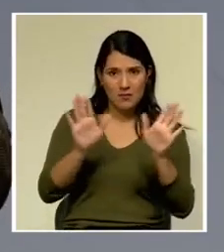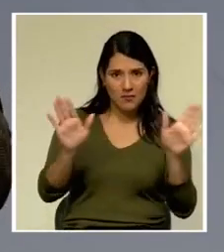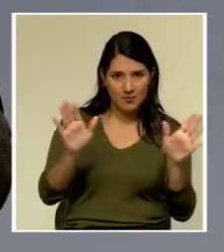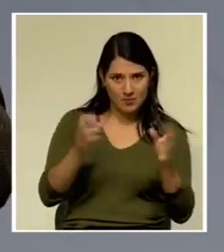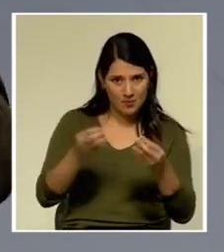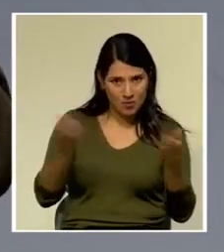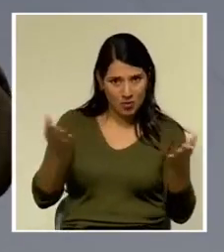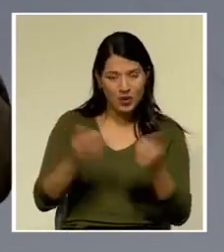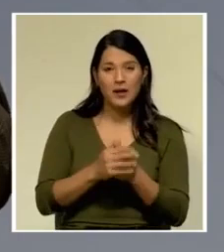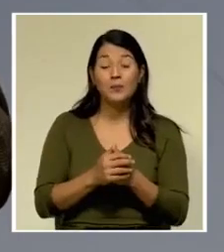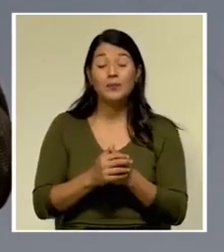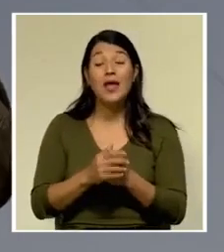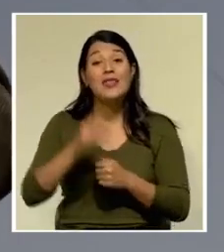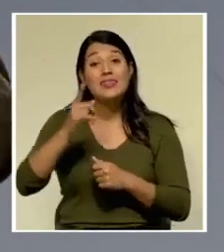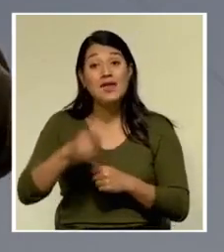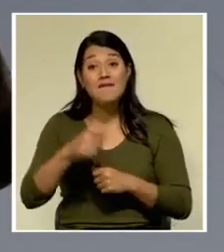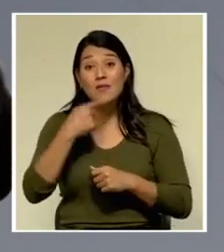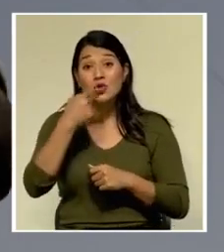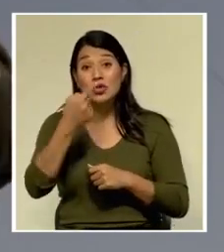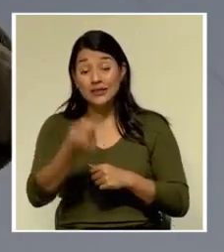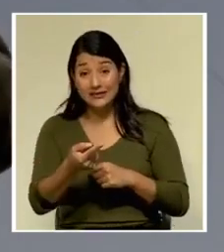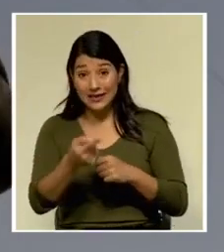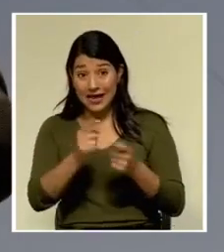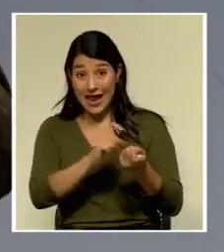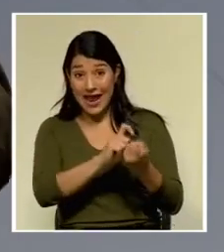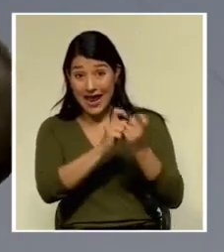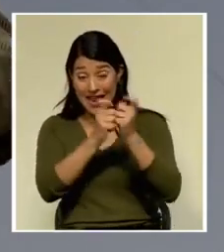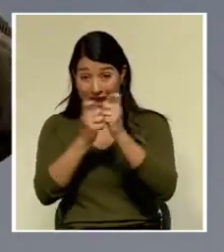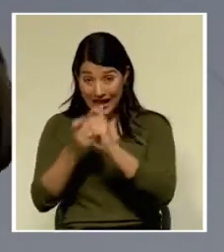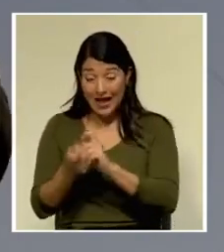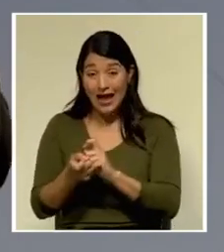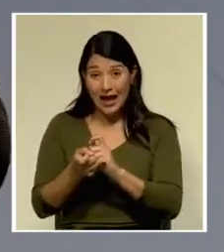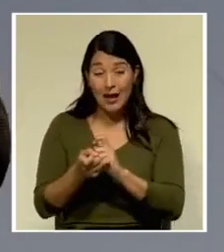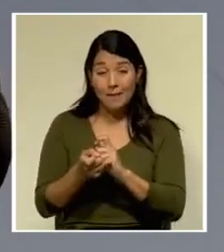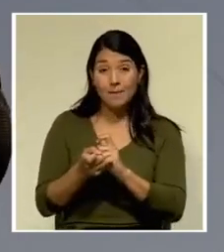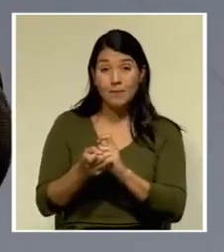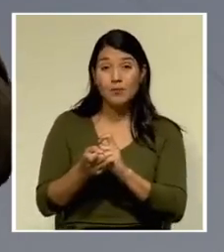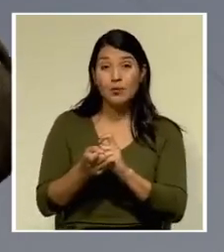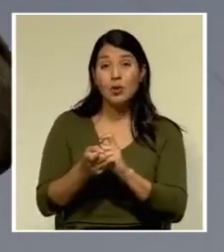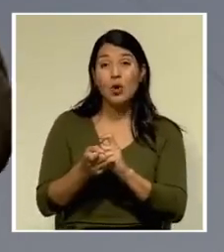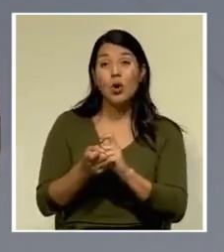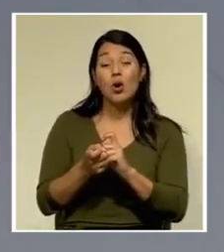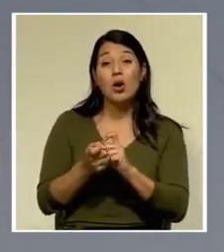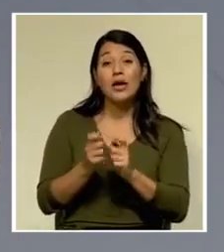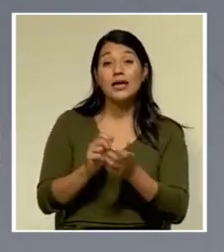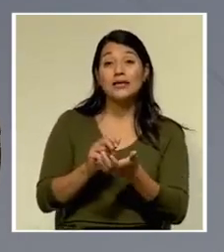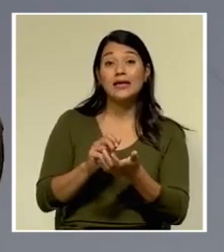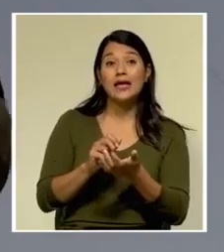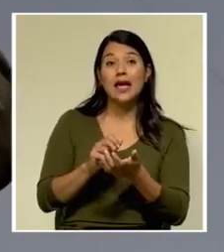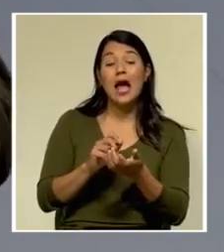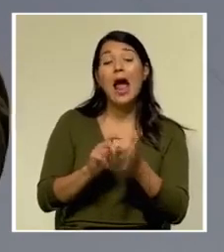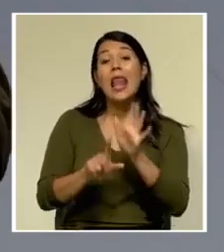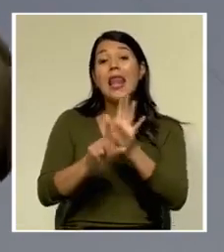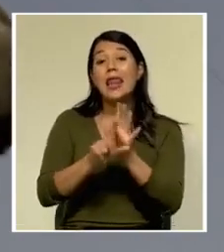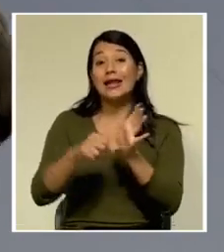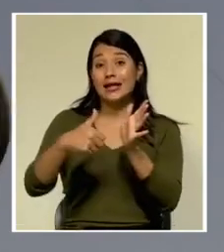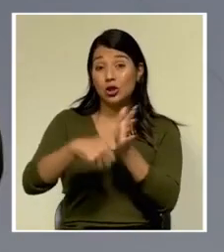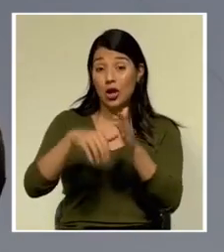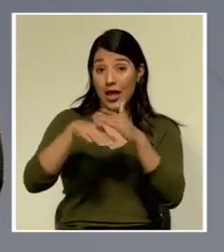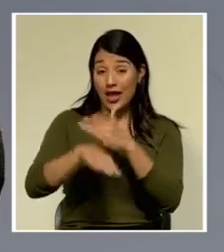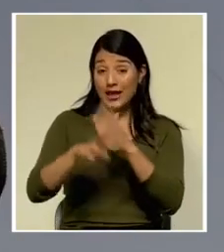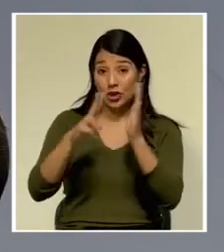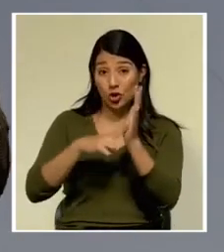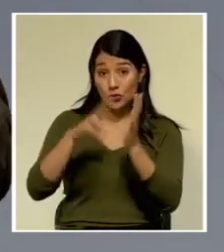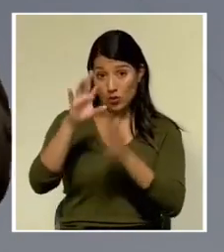que decir que la reforma esta tan publicitada del 2009, la reforma al Código Electoral, que algunos llaman la